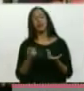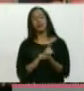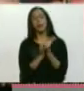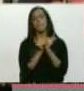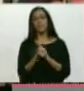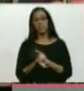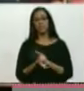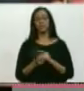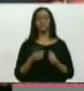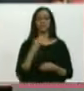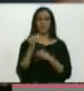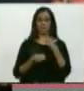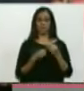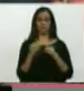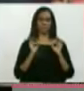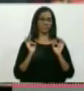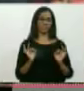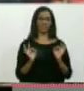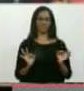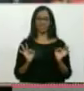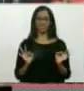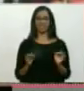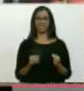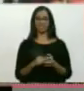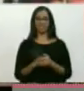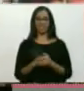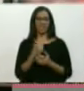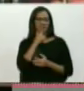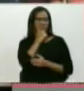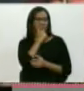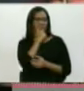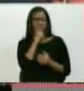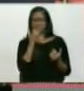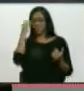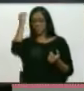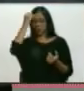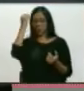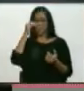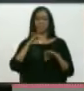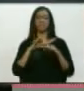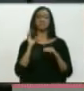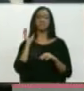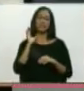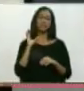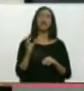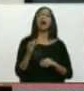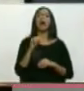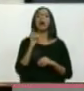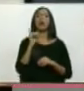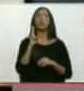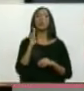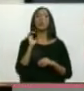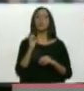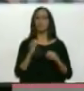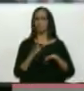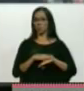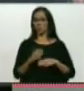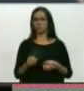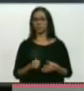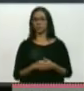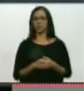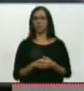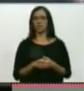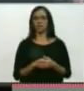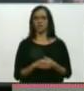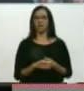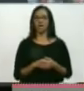y genera una especie de disyuntiva, de paradoja existencial al señor Iván Duque por lo siguiente. ¿A quién le